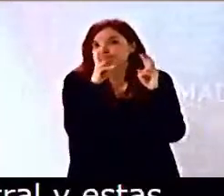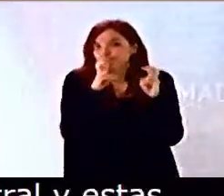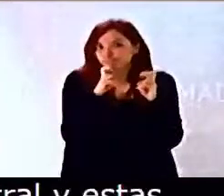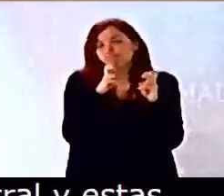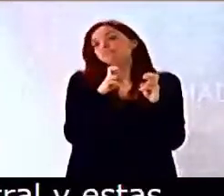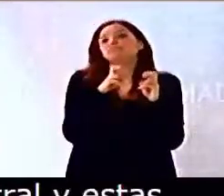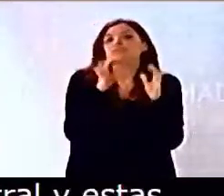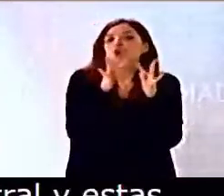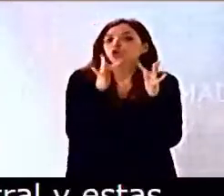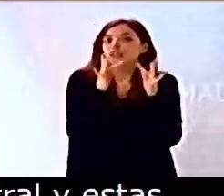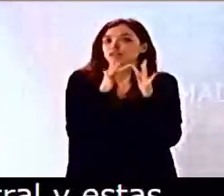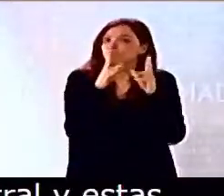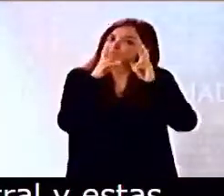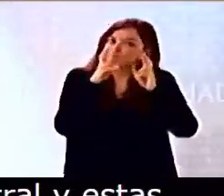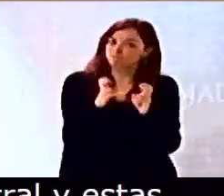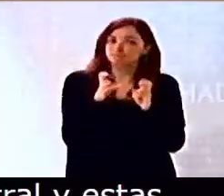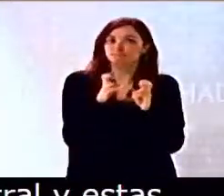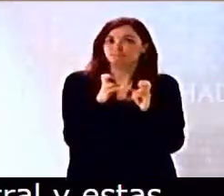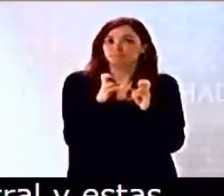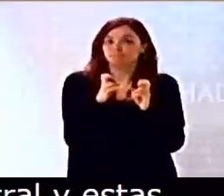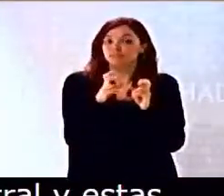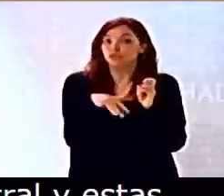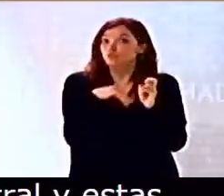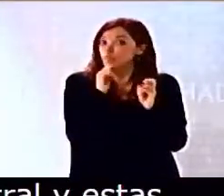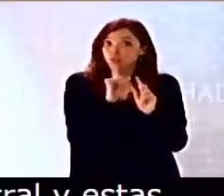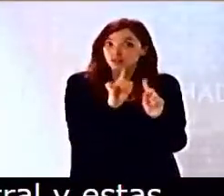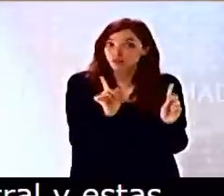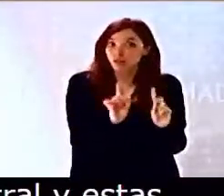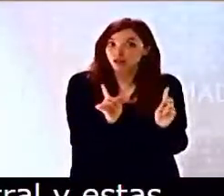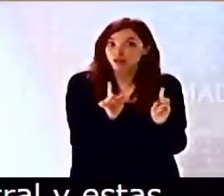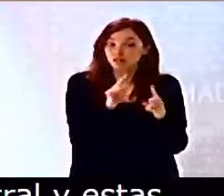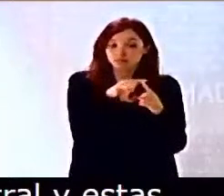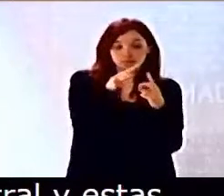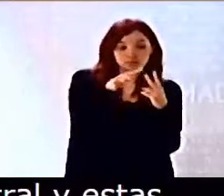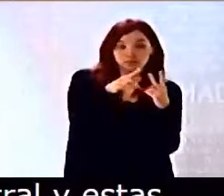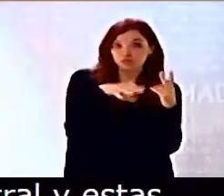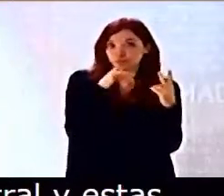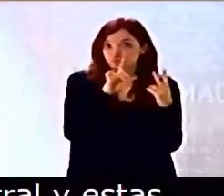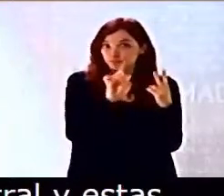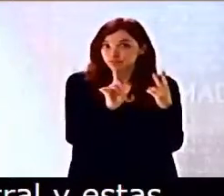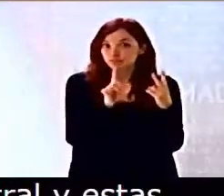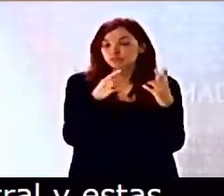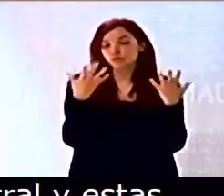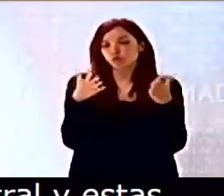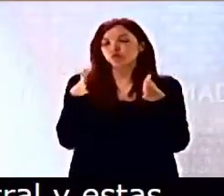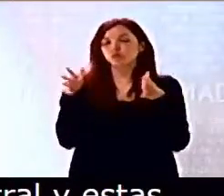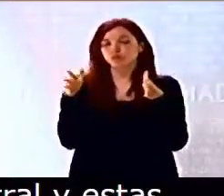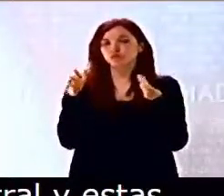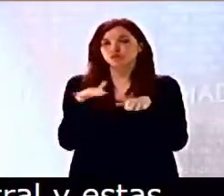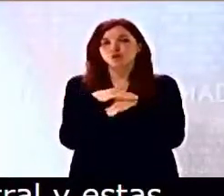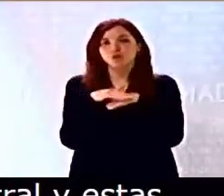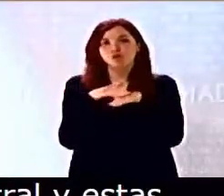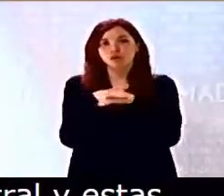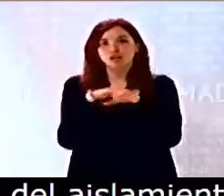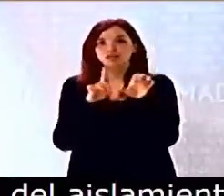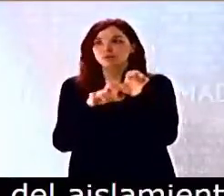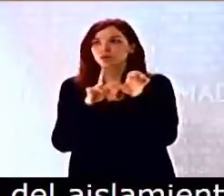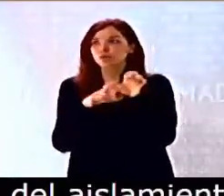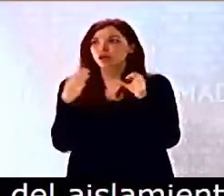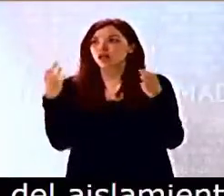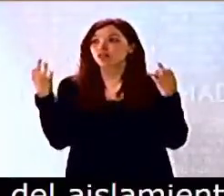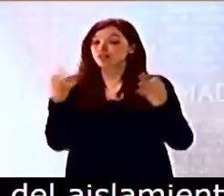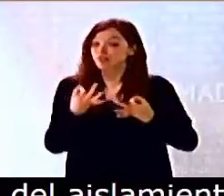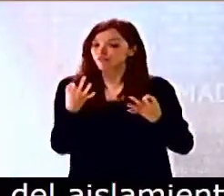de los contactos no fuese suficiente, el Consejo de Gobierno de la Junta de Extremadura tendría que